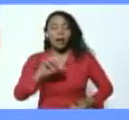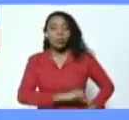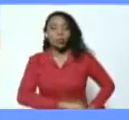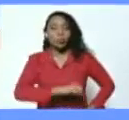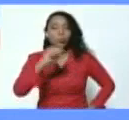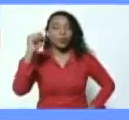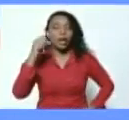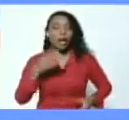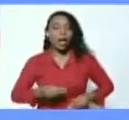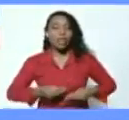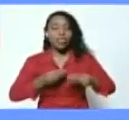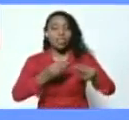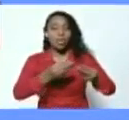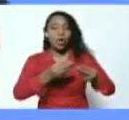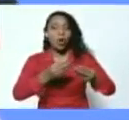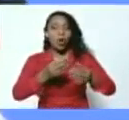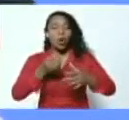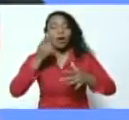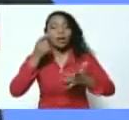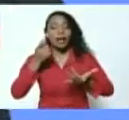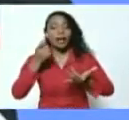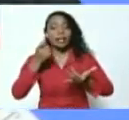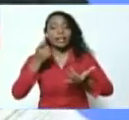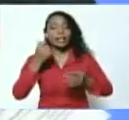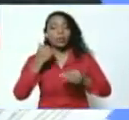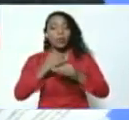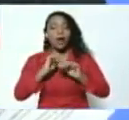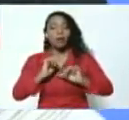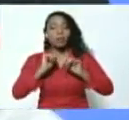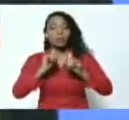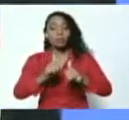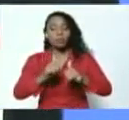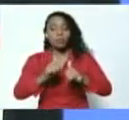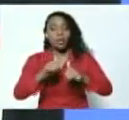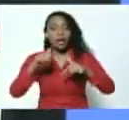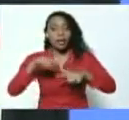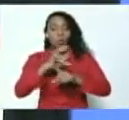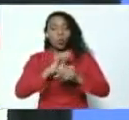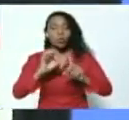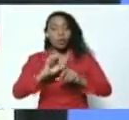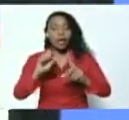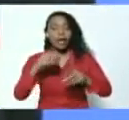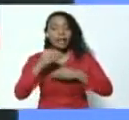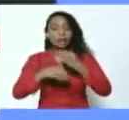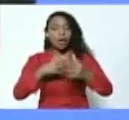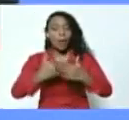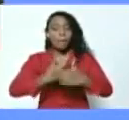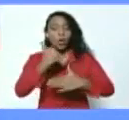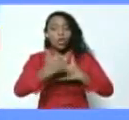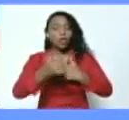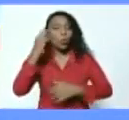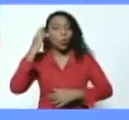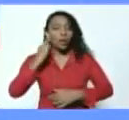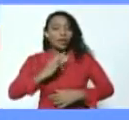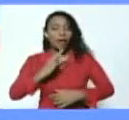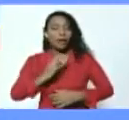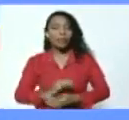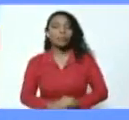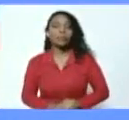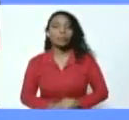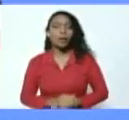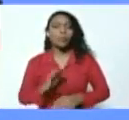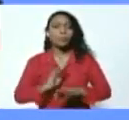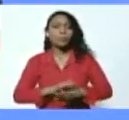origen a las traiciones que desmantelaron el proyecto bolivariano